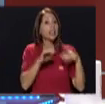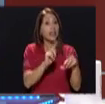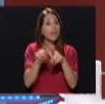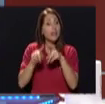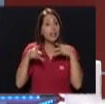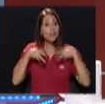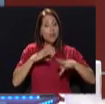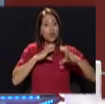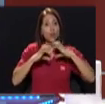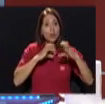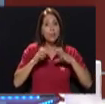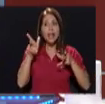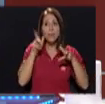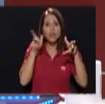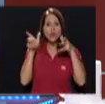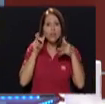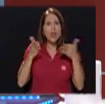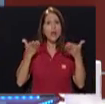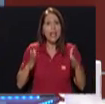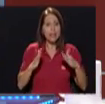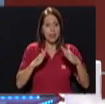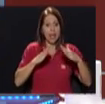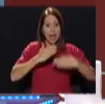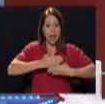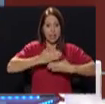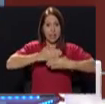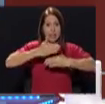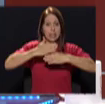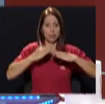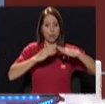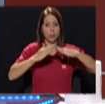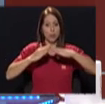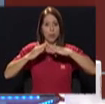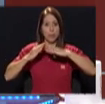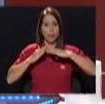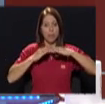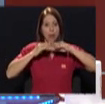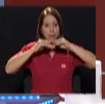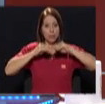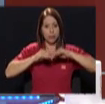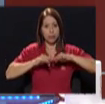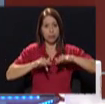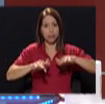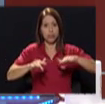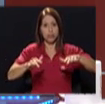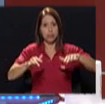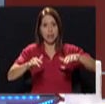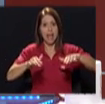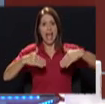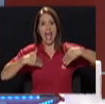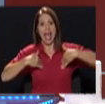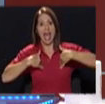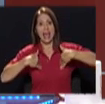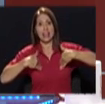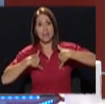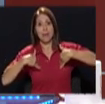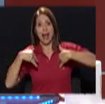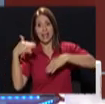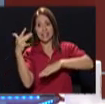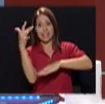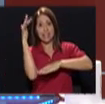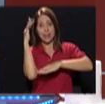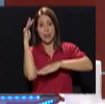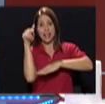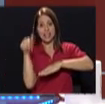medios de comunicación sobre conforme se expande la ciudad, es más común que animales silvestres lleguen